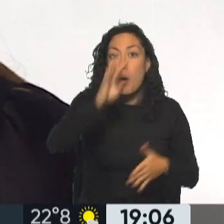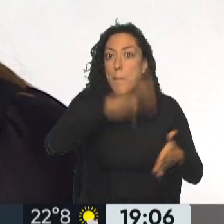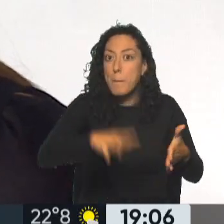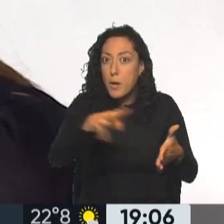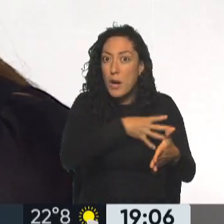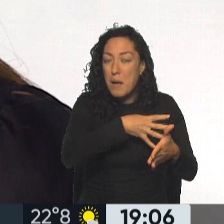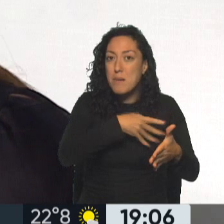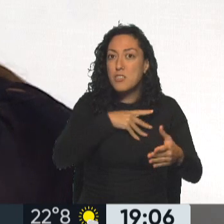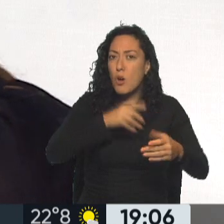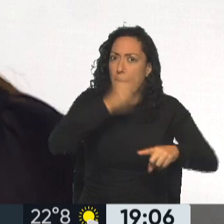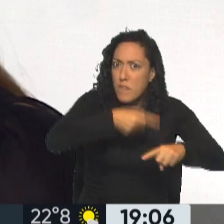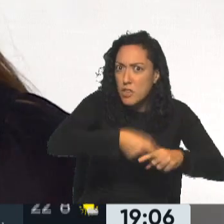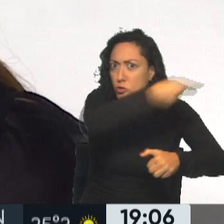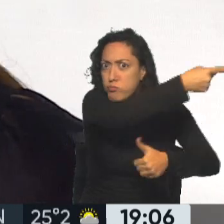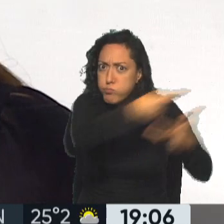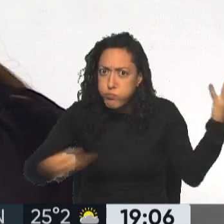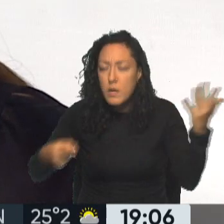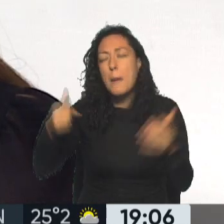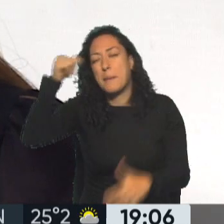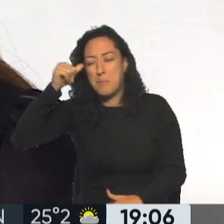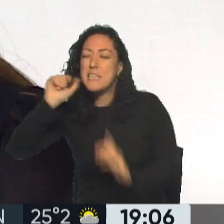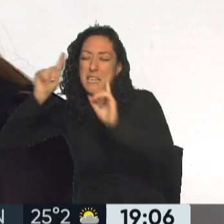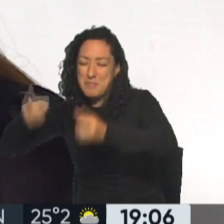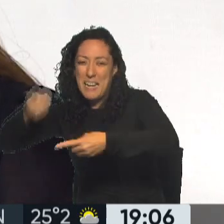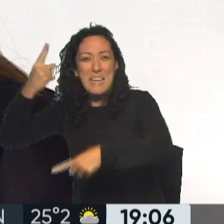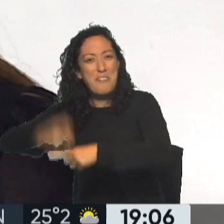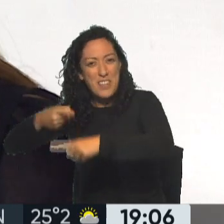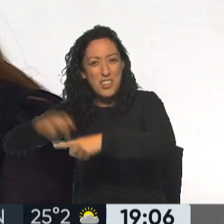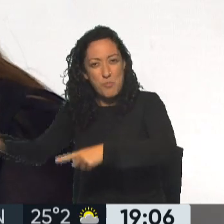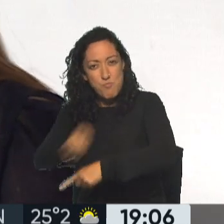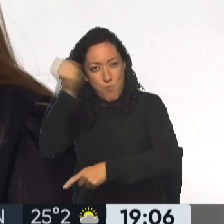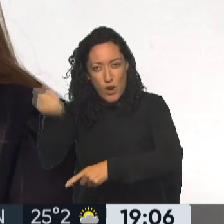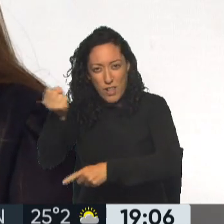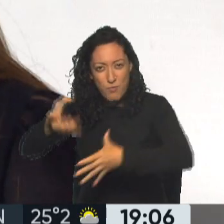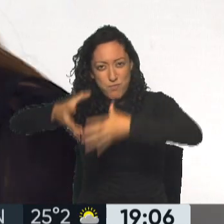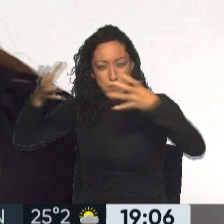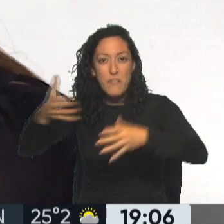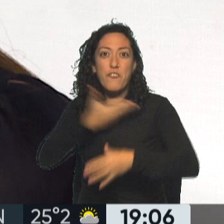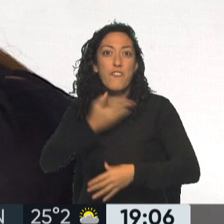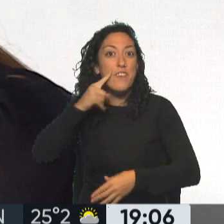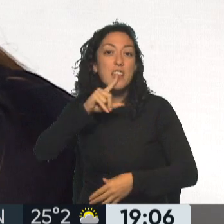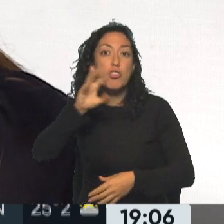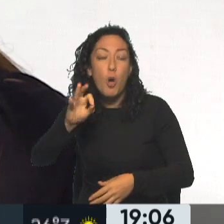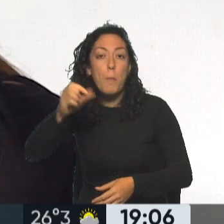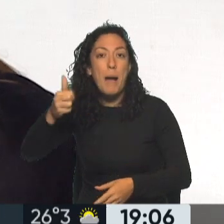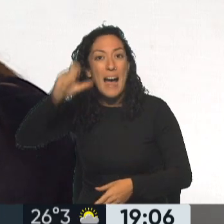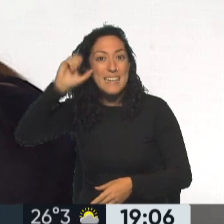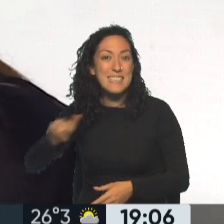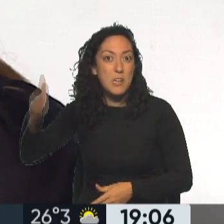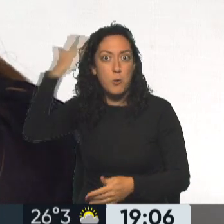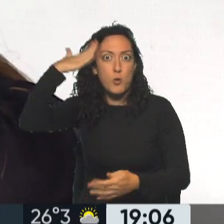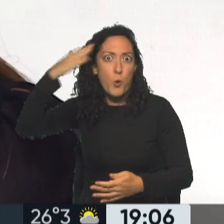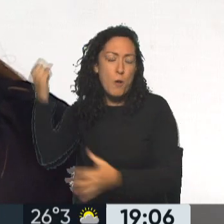con muchísimos eventos. En La Feliz también va a estar un evento importante que es Fito Páez, que sin duda es toda la parte cultural